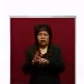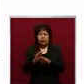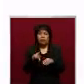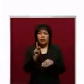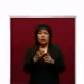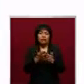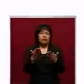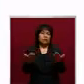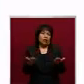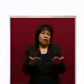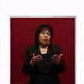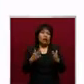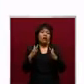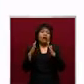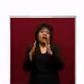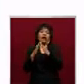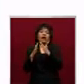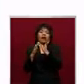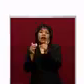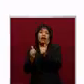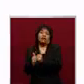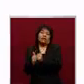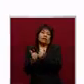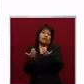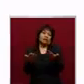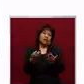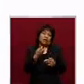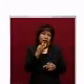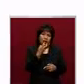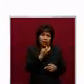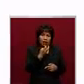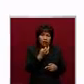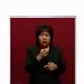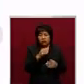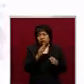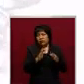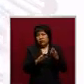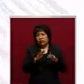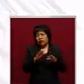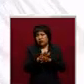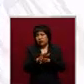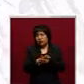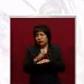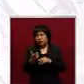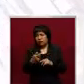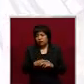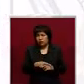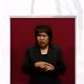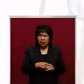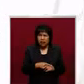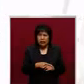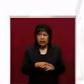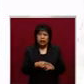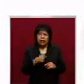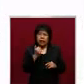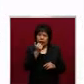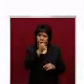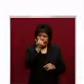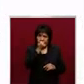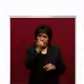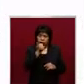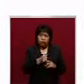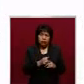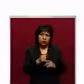no. Ahora en la casa, eso tiene que tener mucha flexibilidad. Si el alumno estuvo de manera